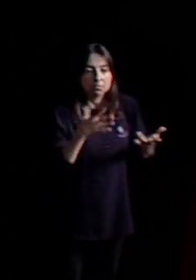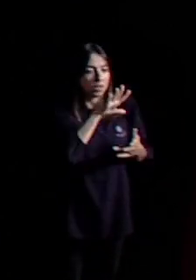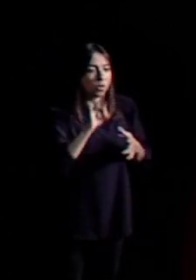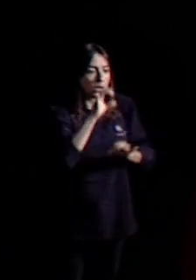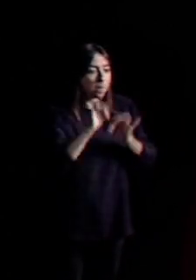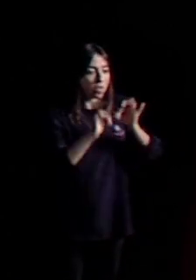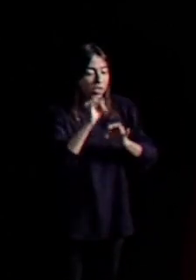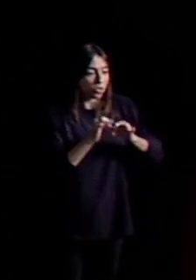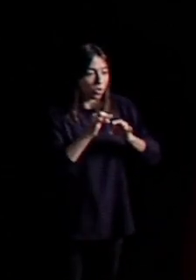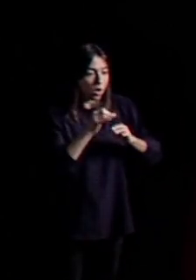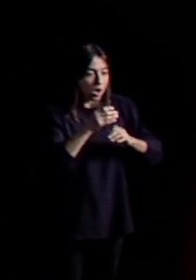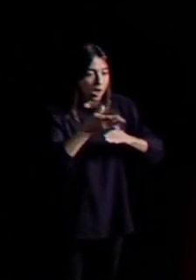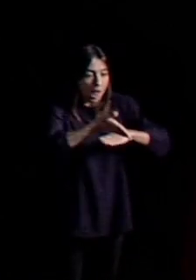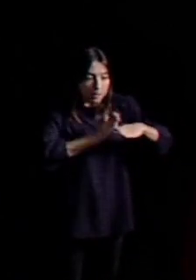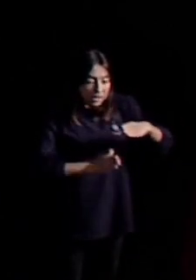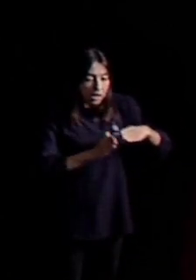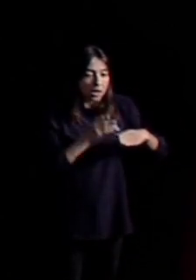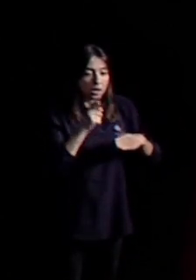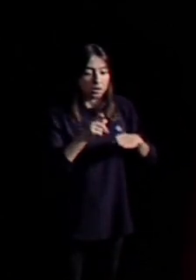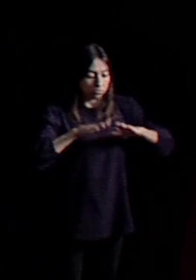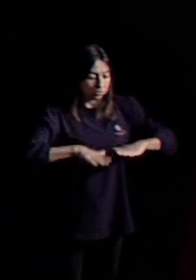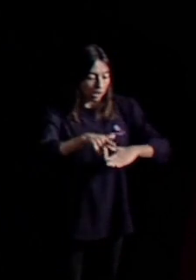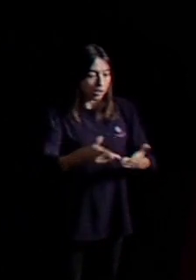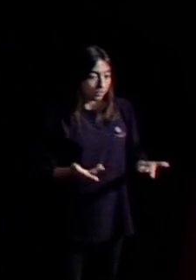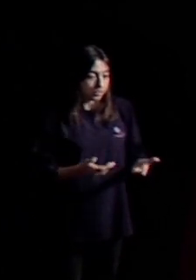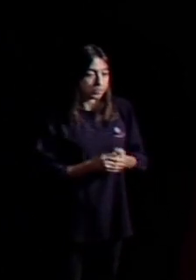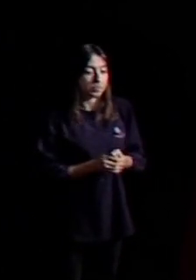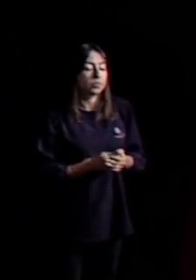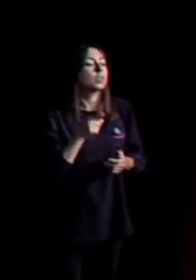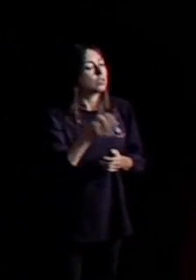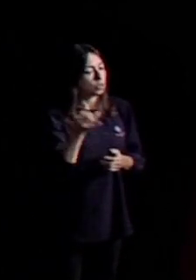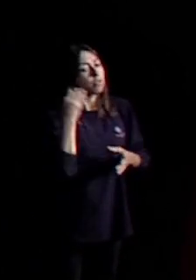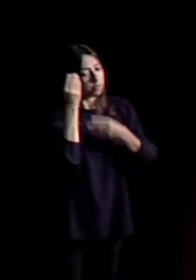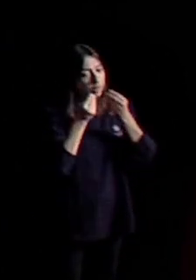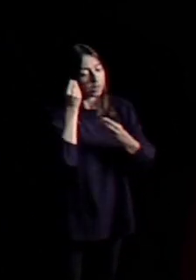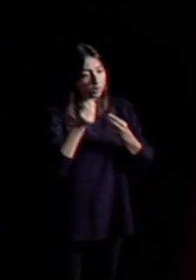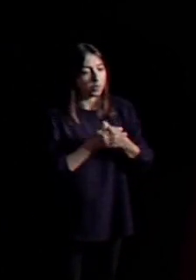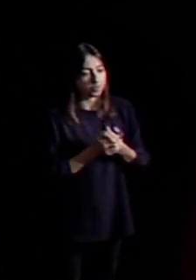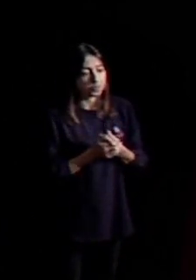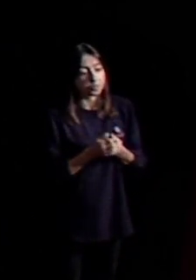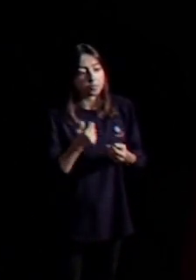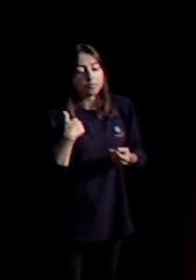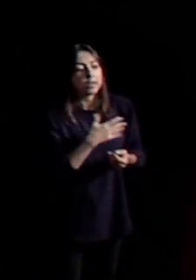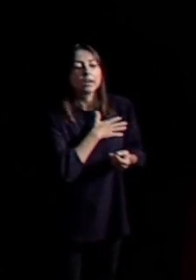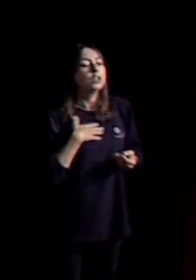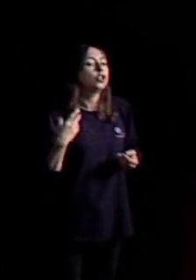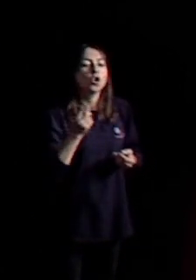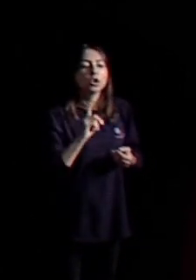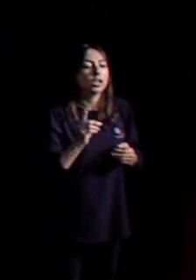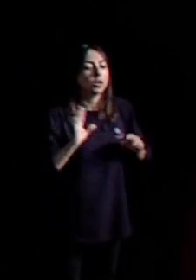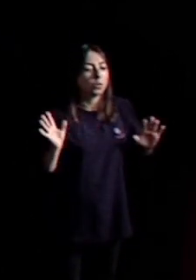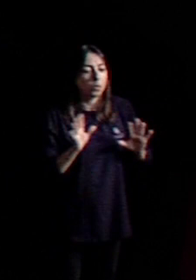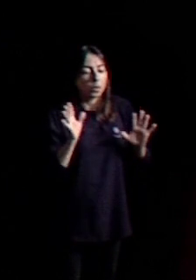de tu vida te la pasas ahí. Y eso hay que pensarlo, ¿eh? Yo no quiero